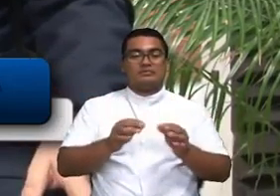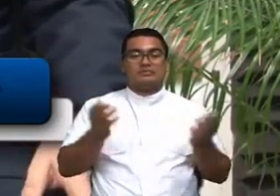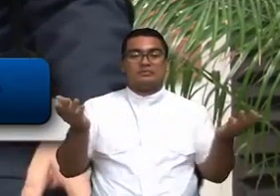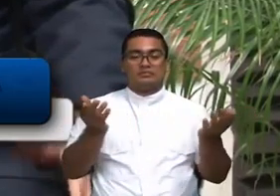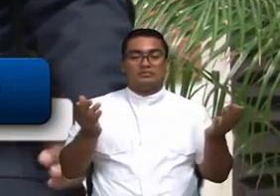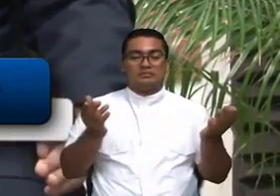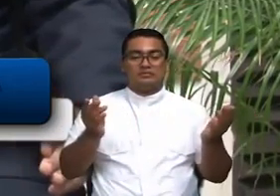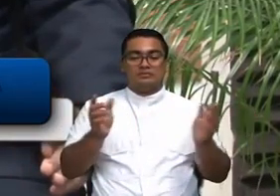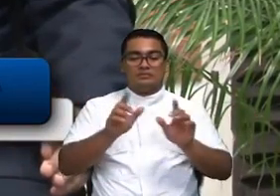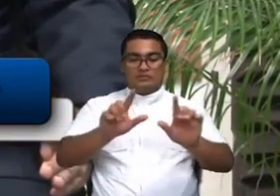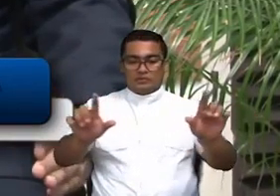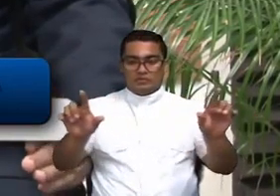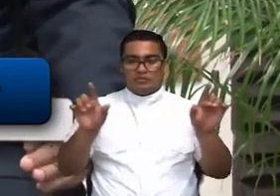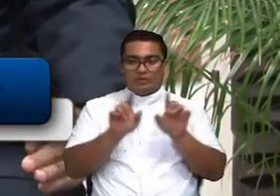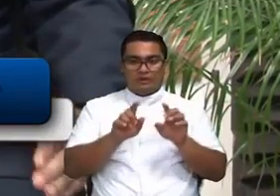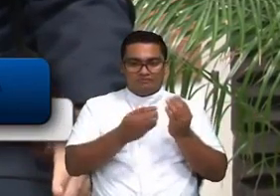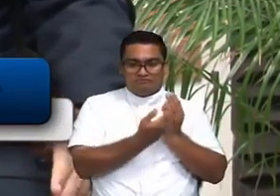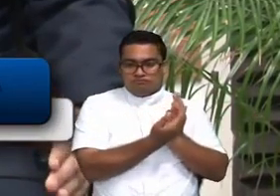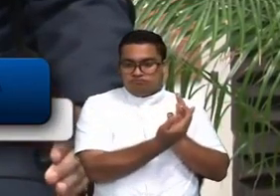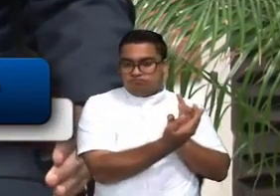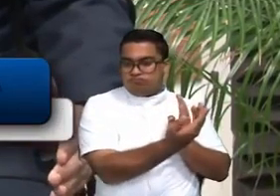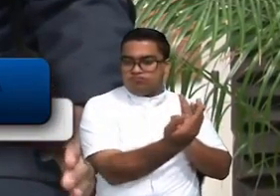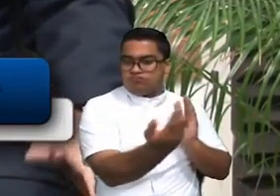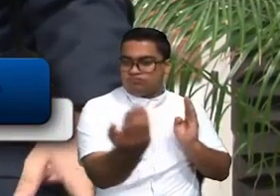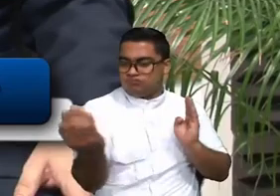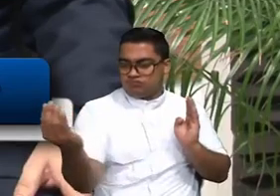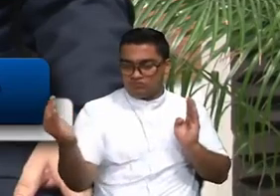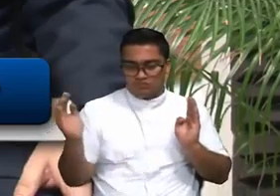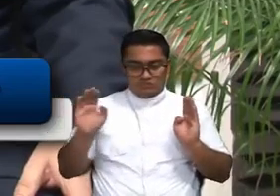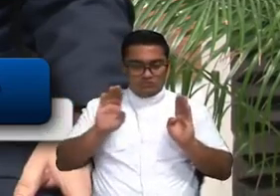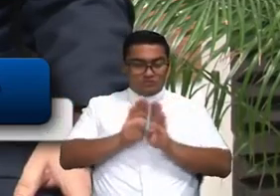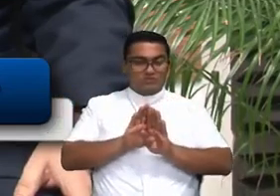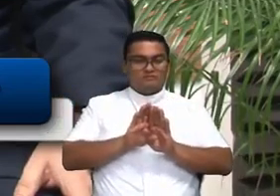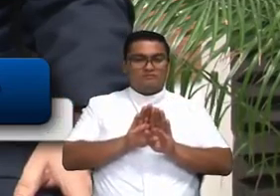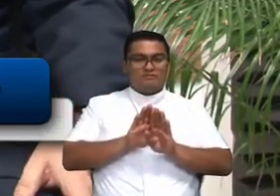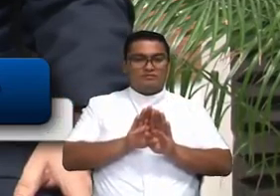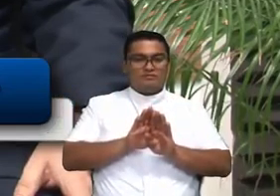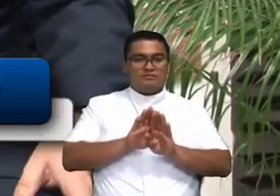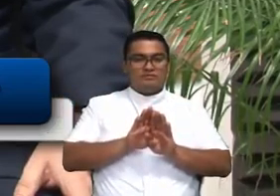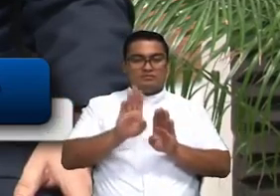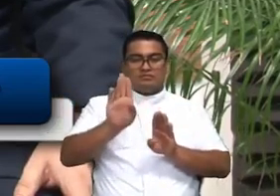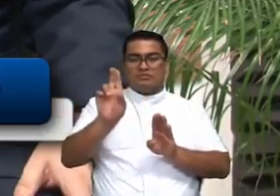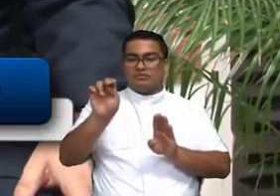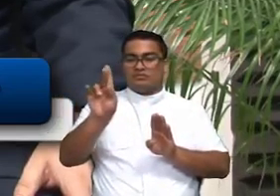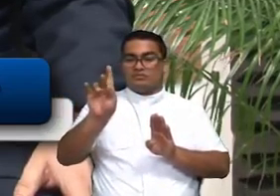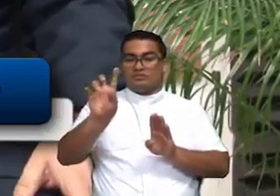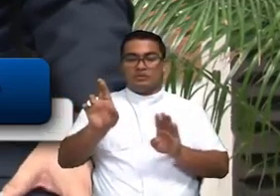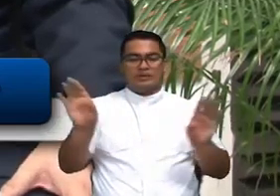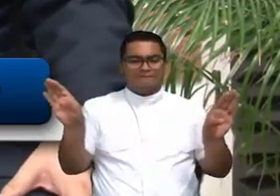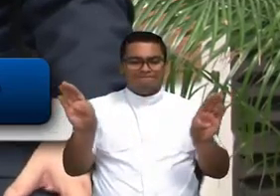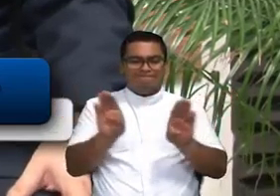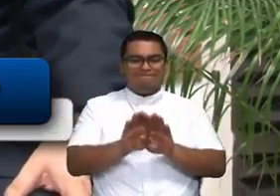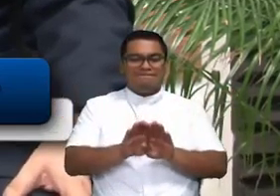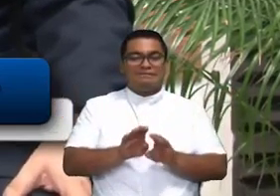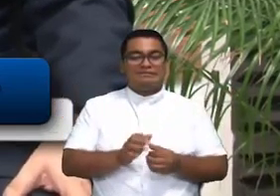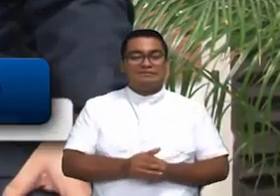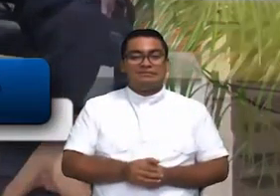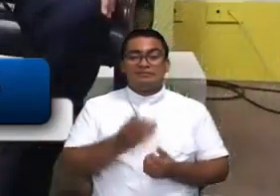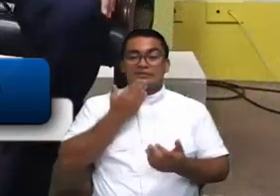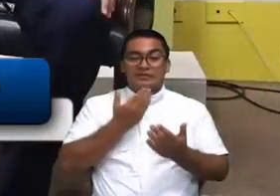este búnker y construir paredes que eviten que la radiación se disperse. Ok.